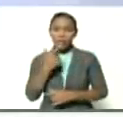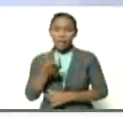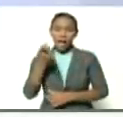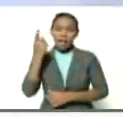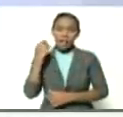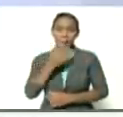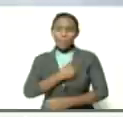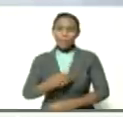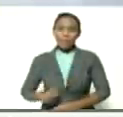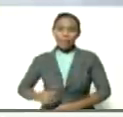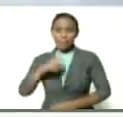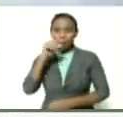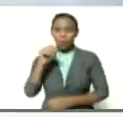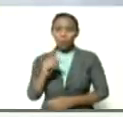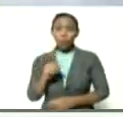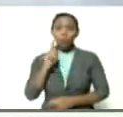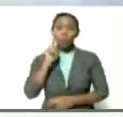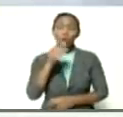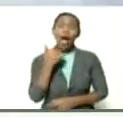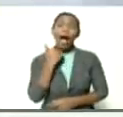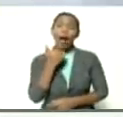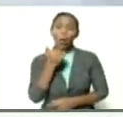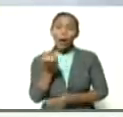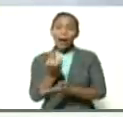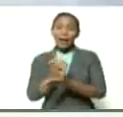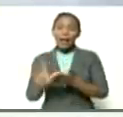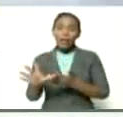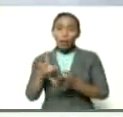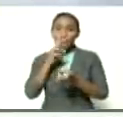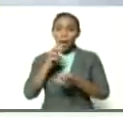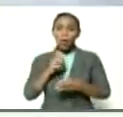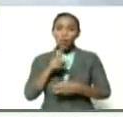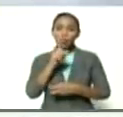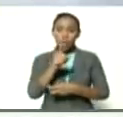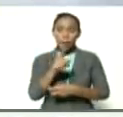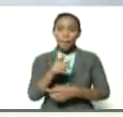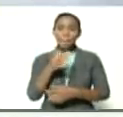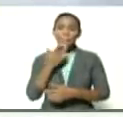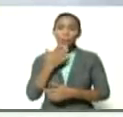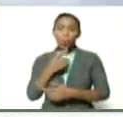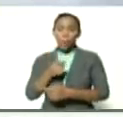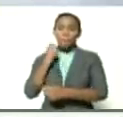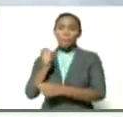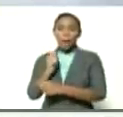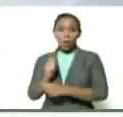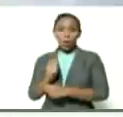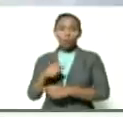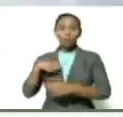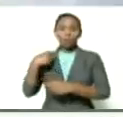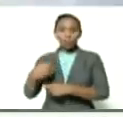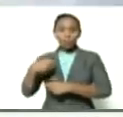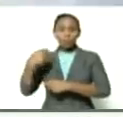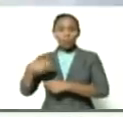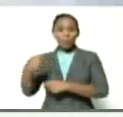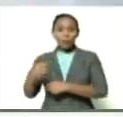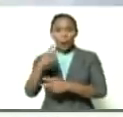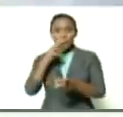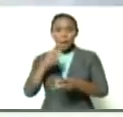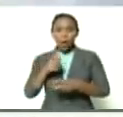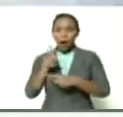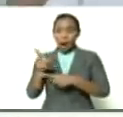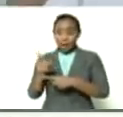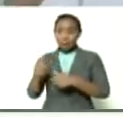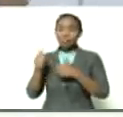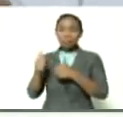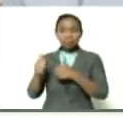el presidente Maduro. Si usted tiene un crédito en el banco y usted paga oportunamente, el banco dice, esto es una